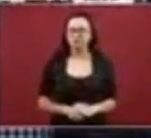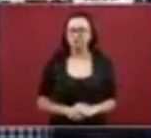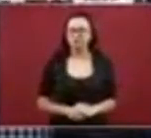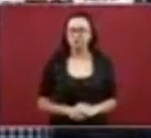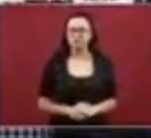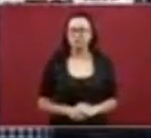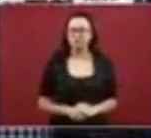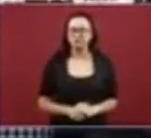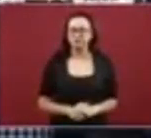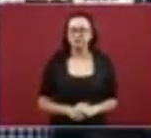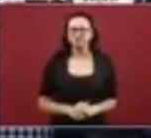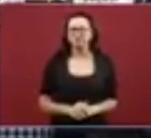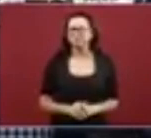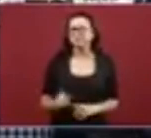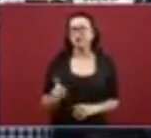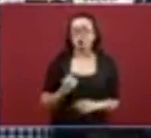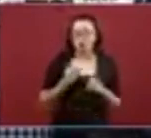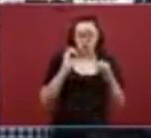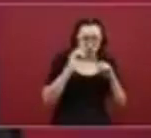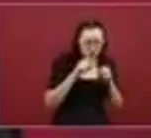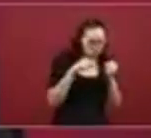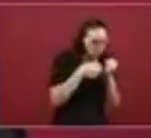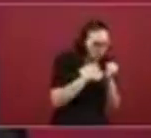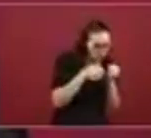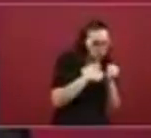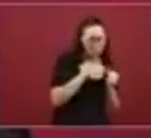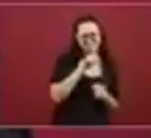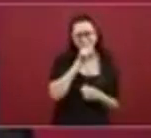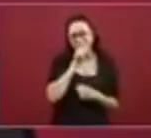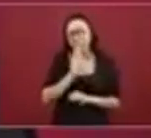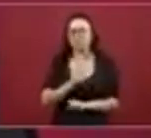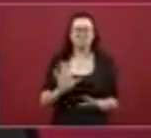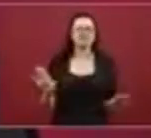No, pero no fue así en oscurito, fue público.